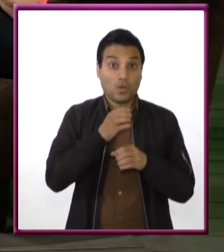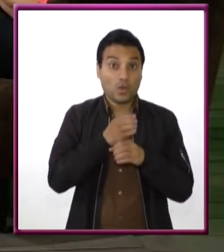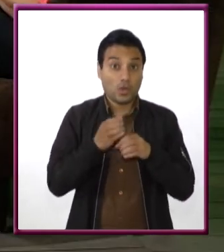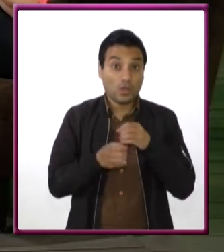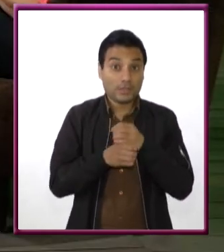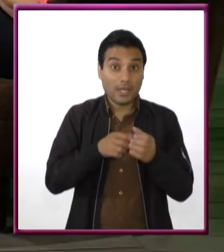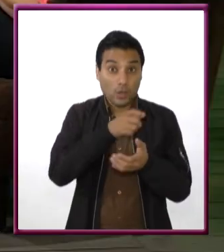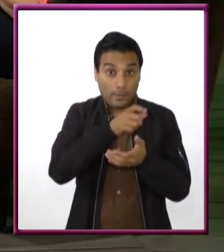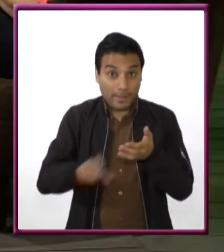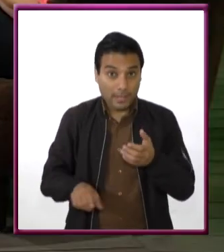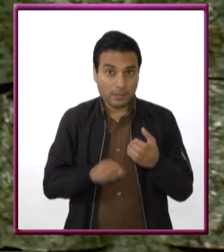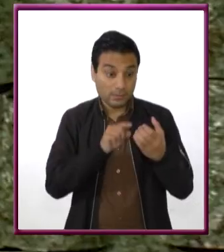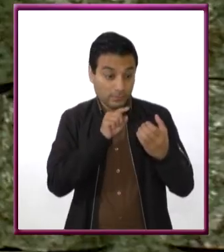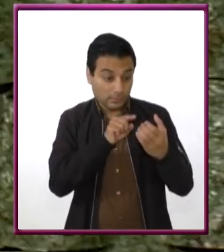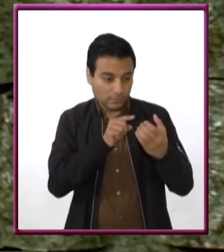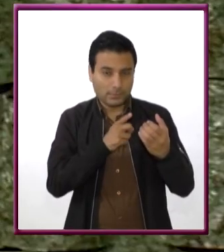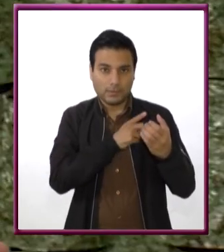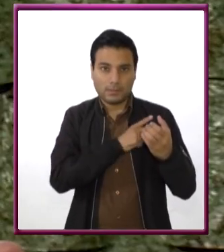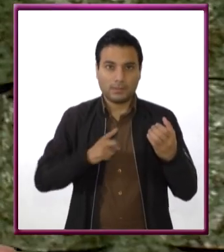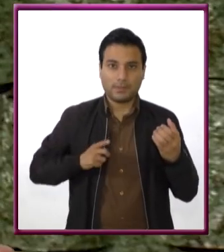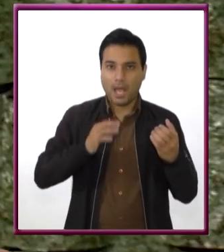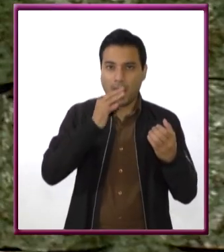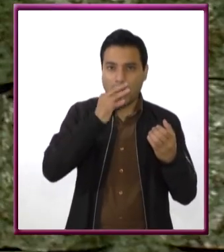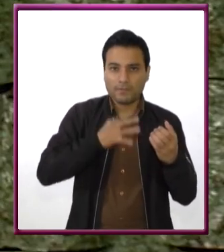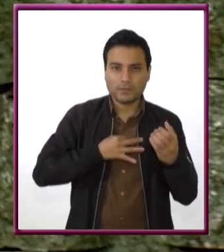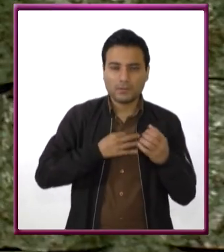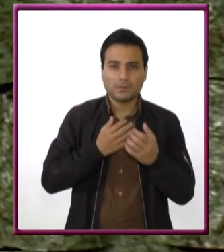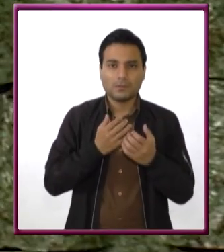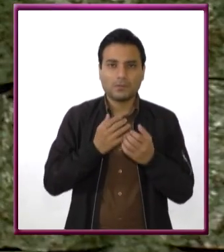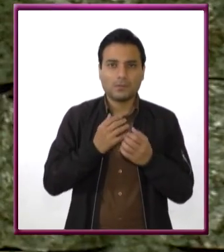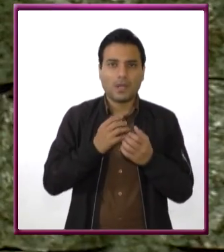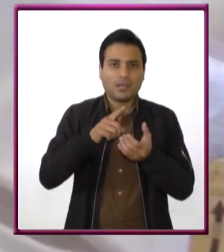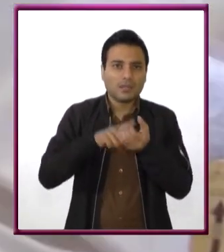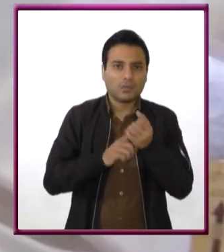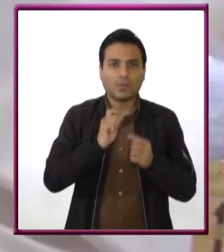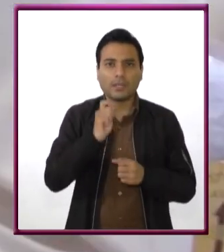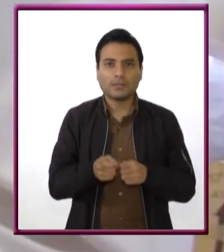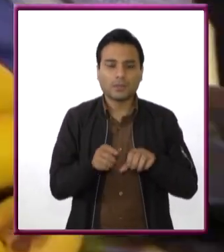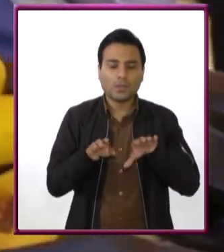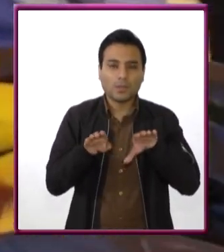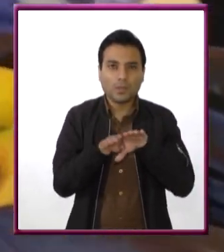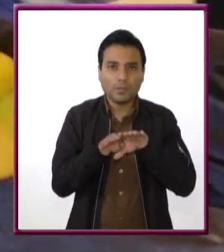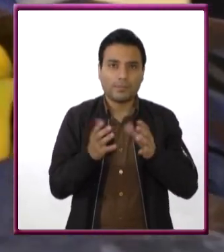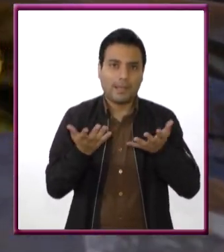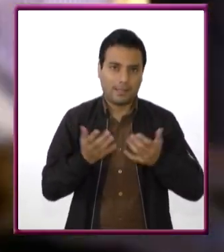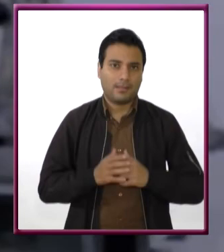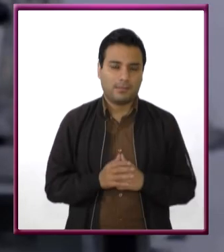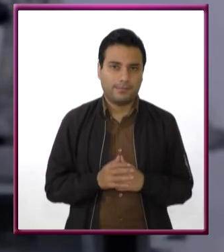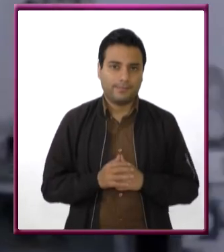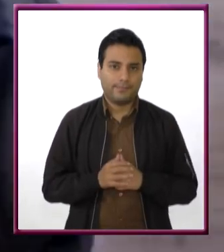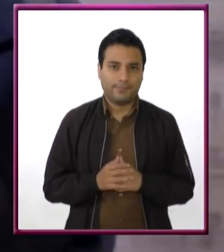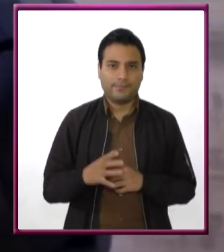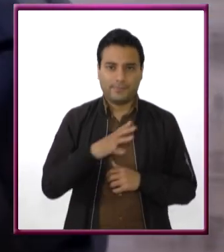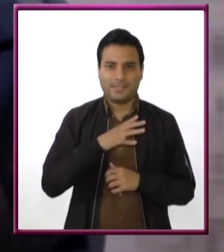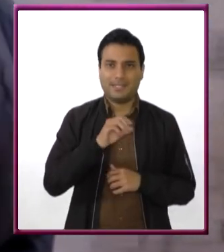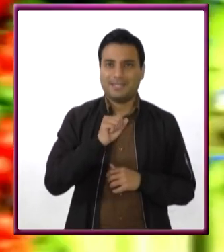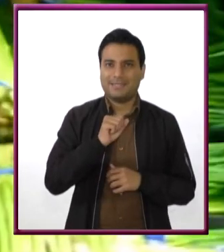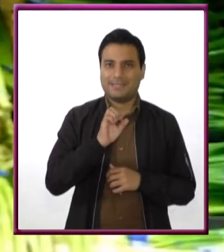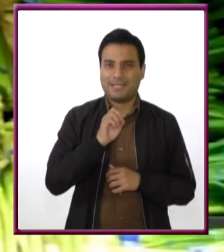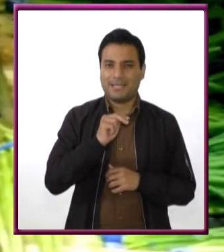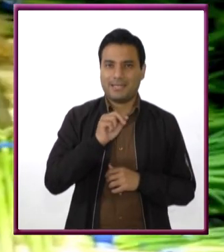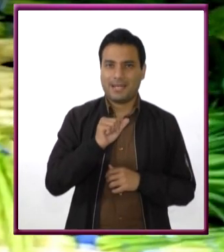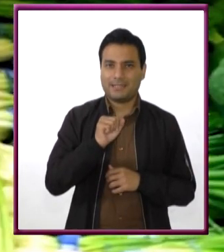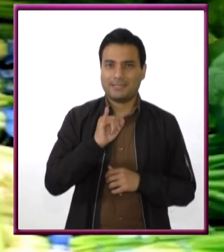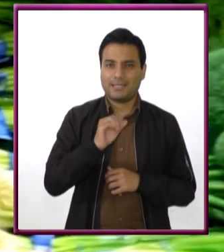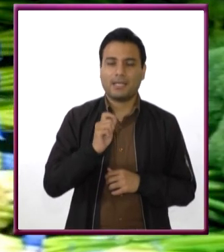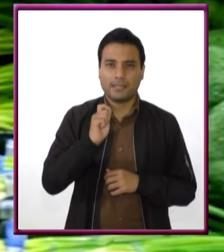es el contenido de todas esas sustancias. Y de hecho tenemos también un organismo que depende de la Secretaría de Agricultura, que es el SENACICA, que